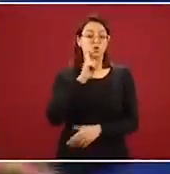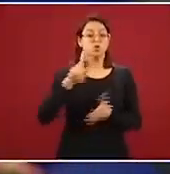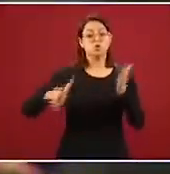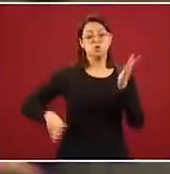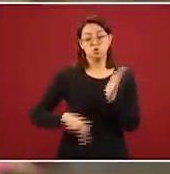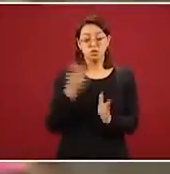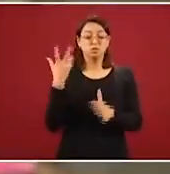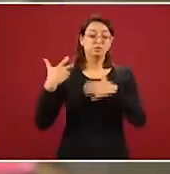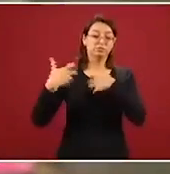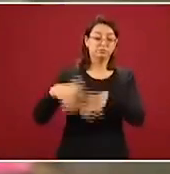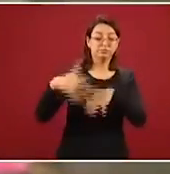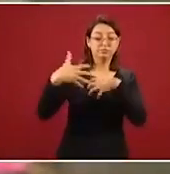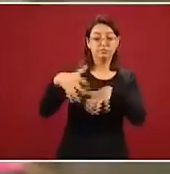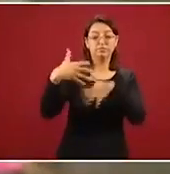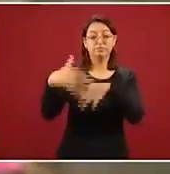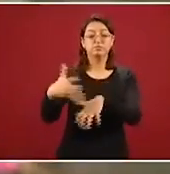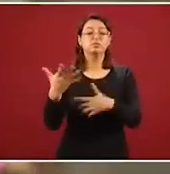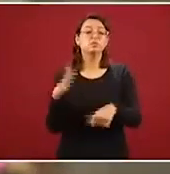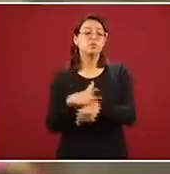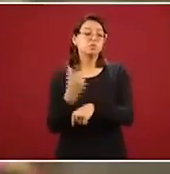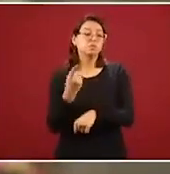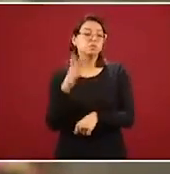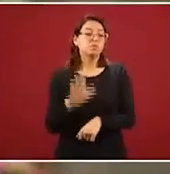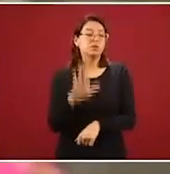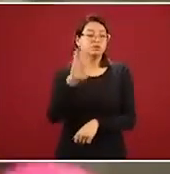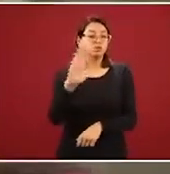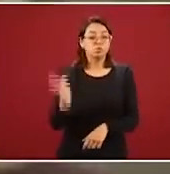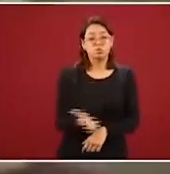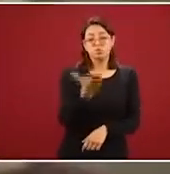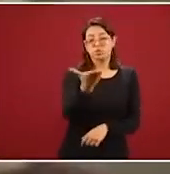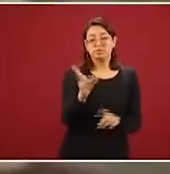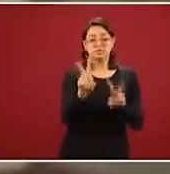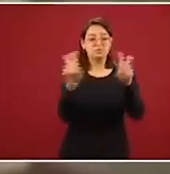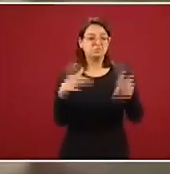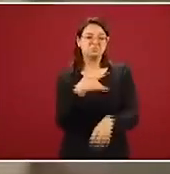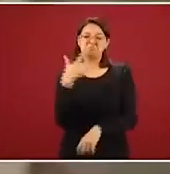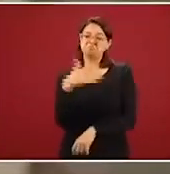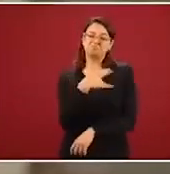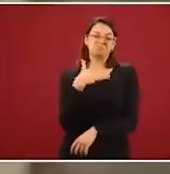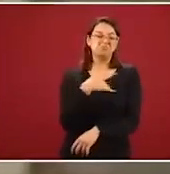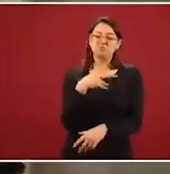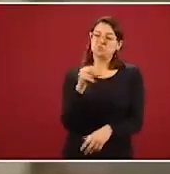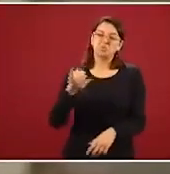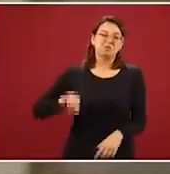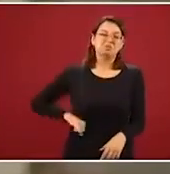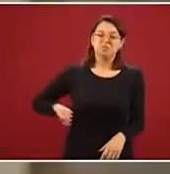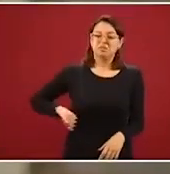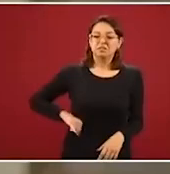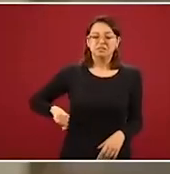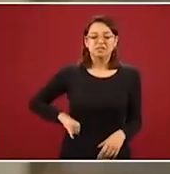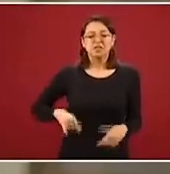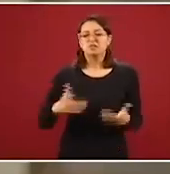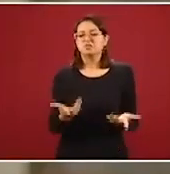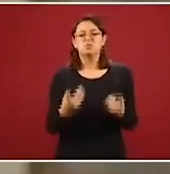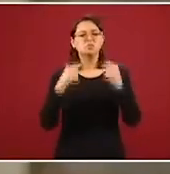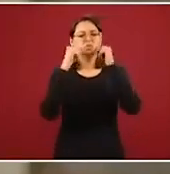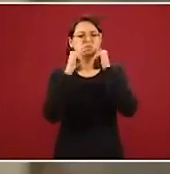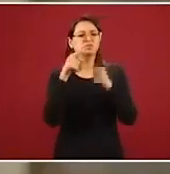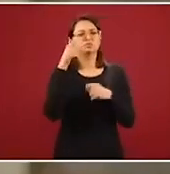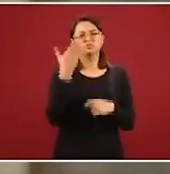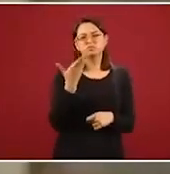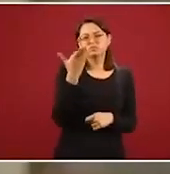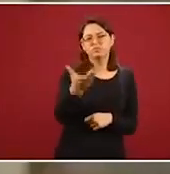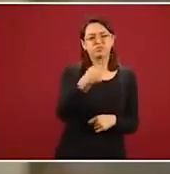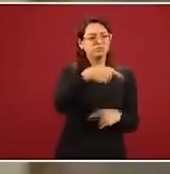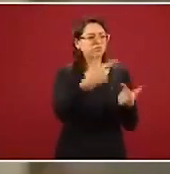Pareciera que no hay empatía con el asunto. No es un tema que se trate de usted o de los adversarios, no es un tema que se trate como de las